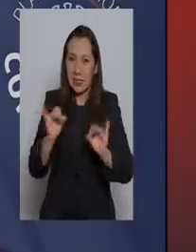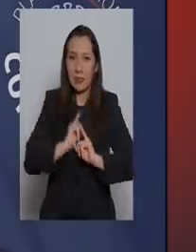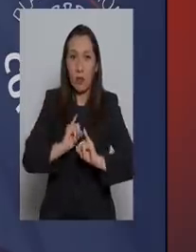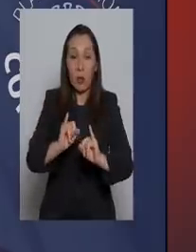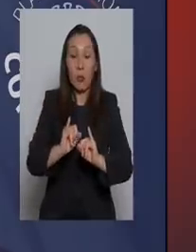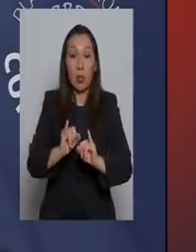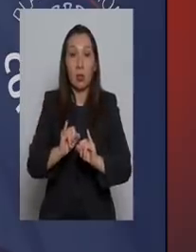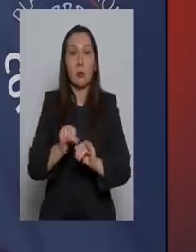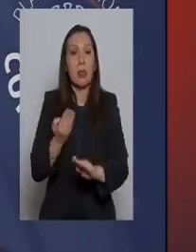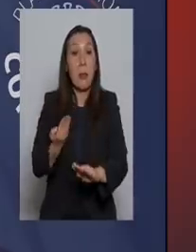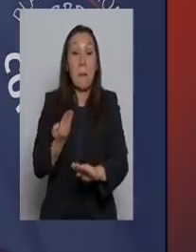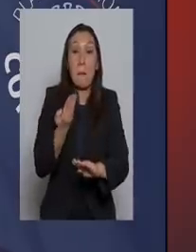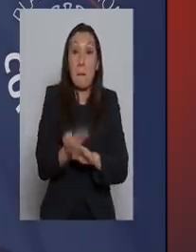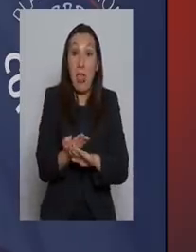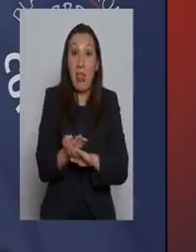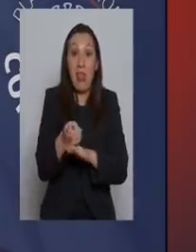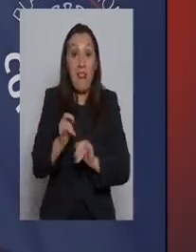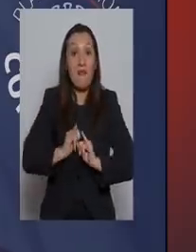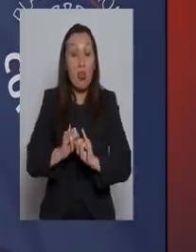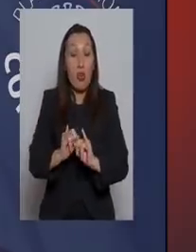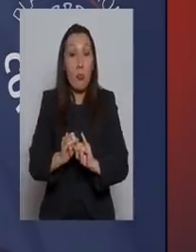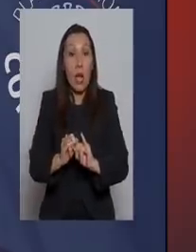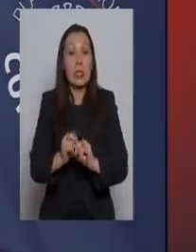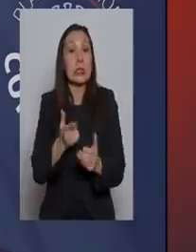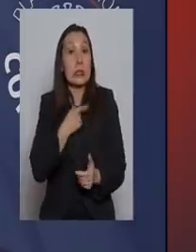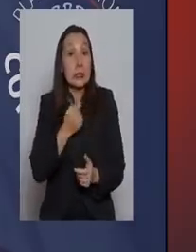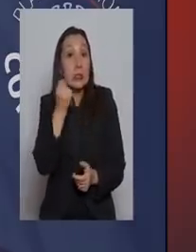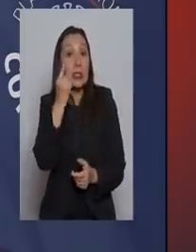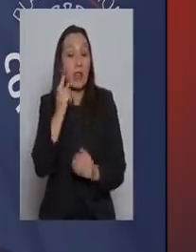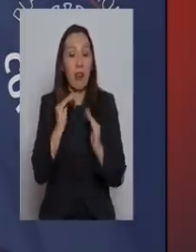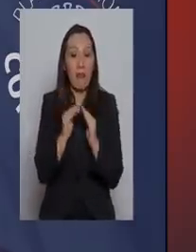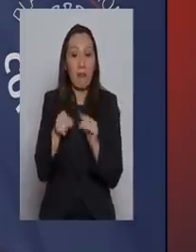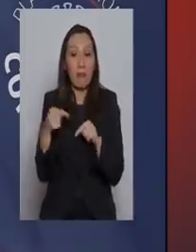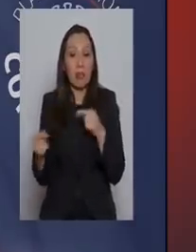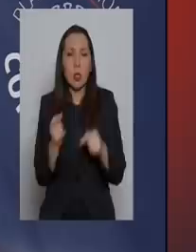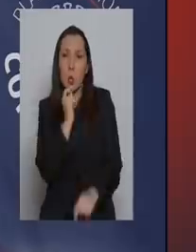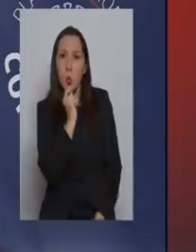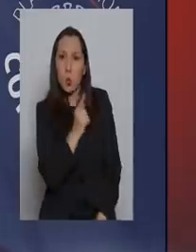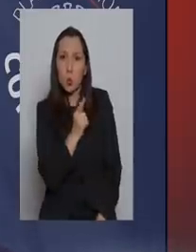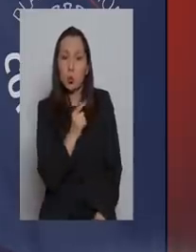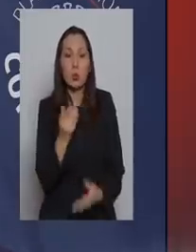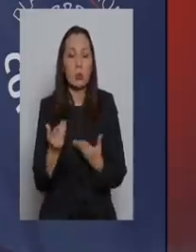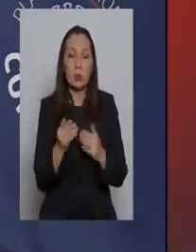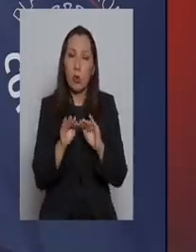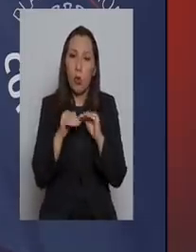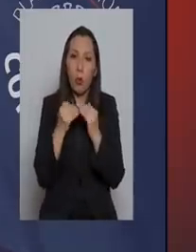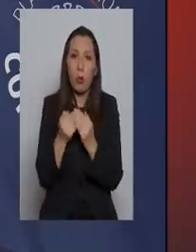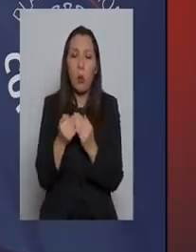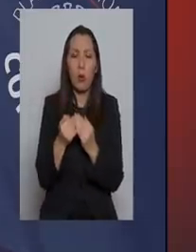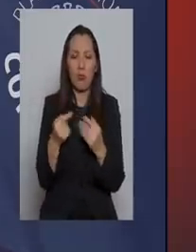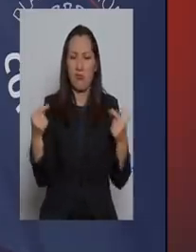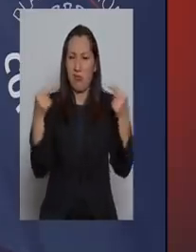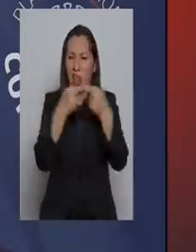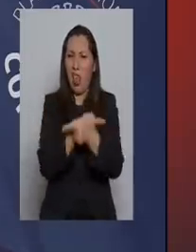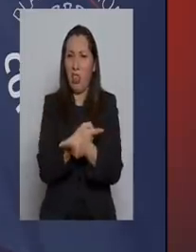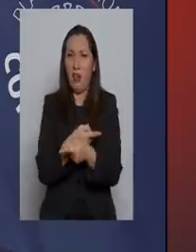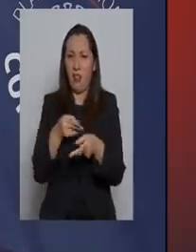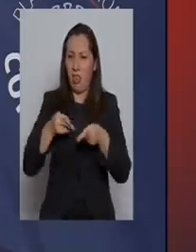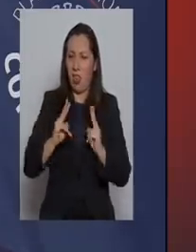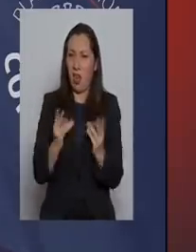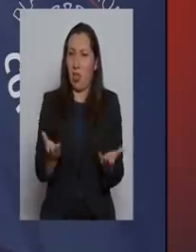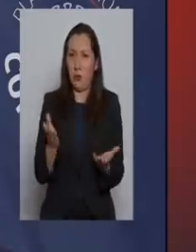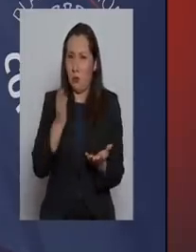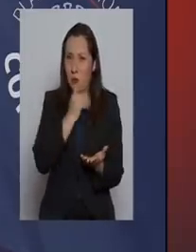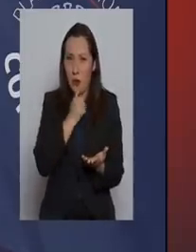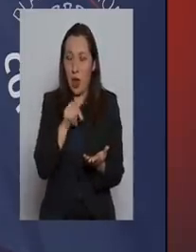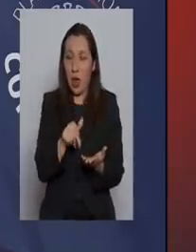y la solicitud de esa información a través de vecinos que denuncien es completamente contraria a derecho y, por